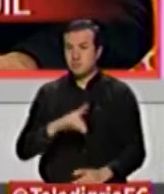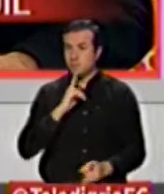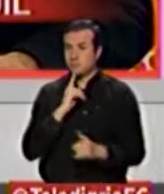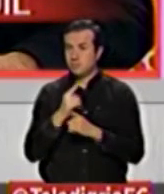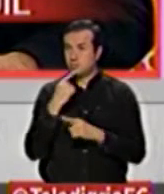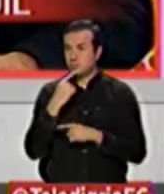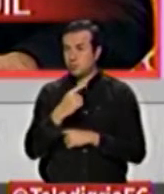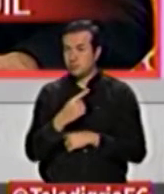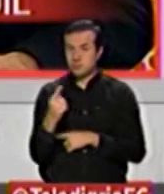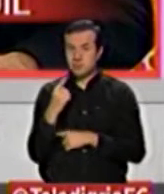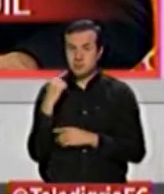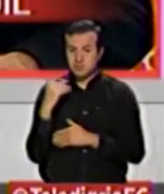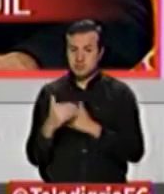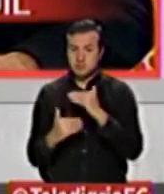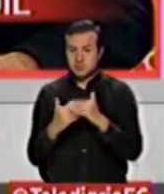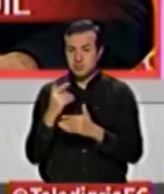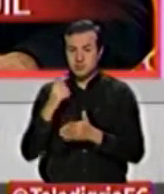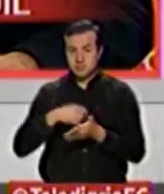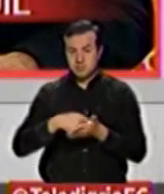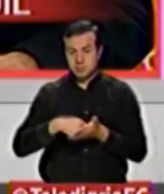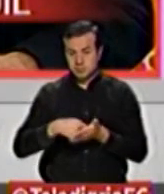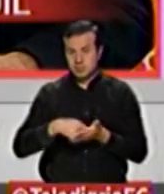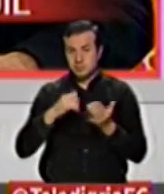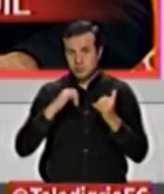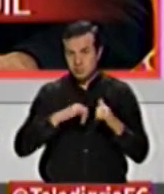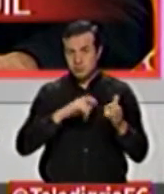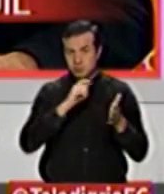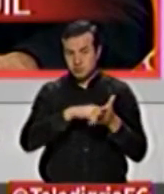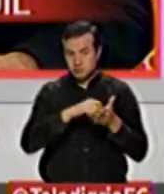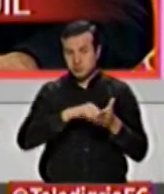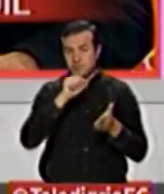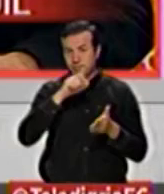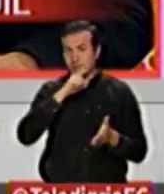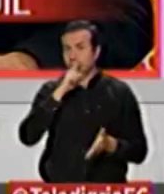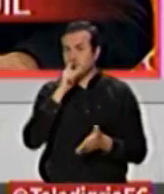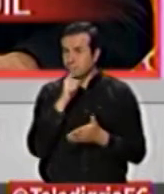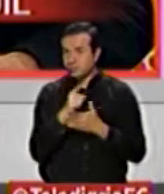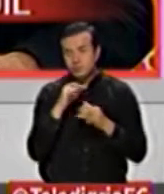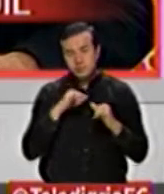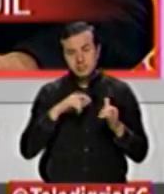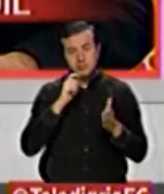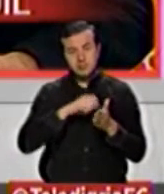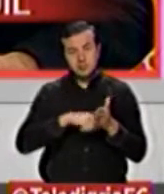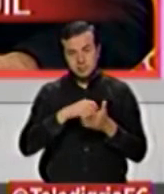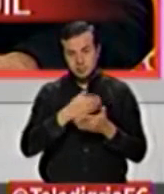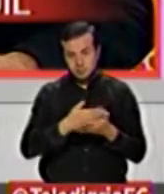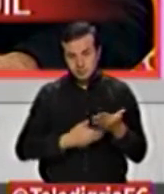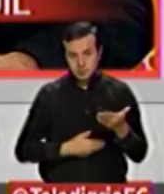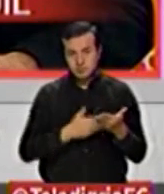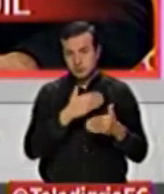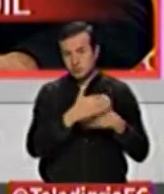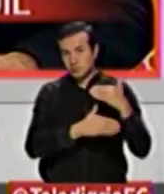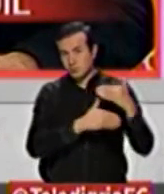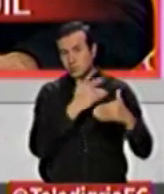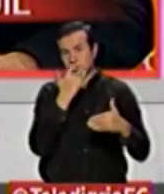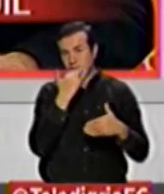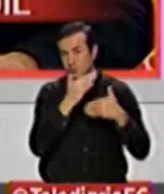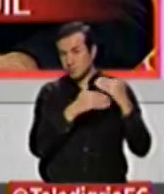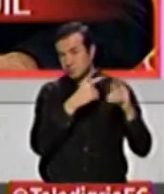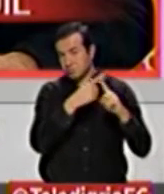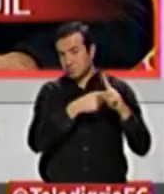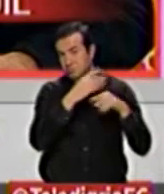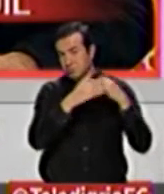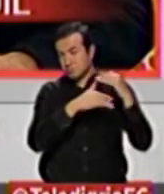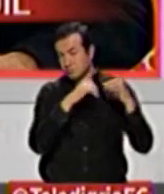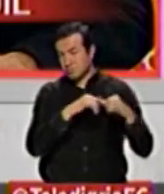que el proceso manual todavía sigue, efectivamente todavía va a seguir por algunos días o meses.